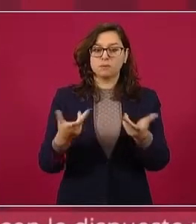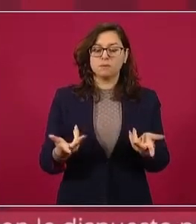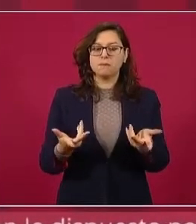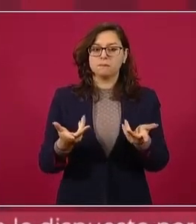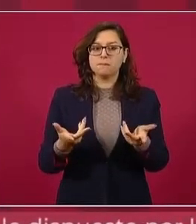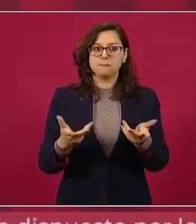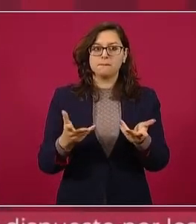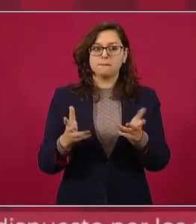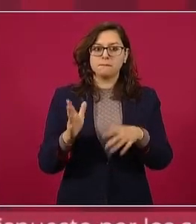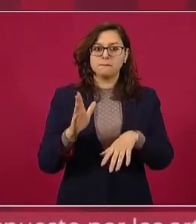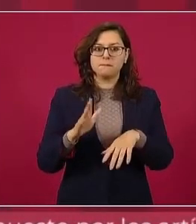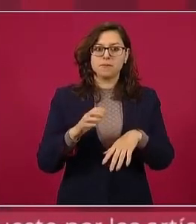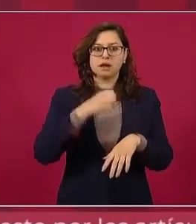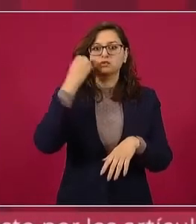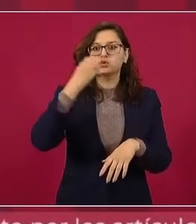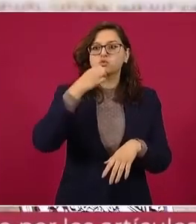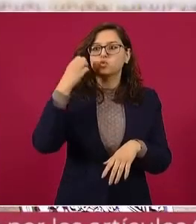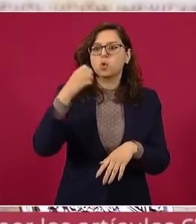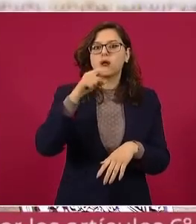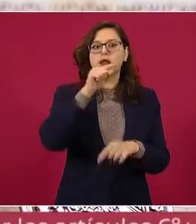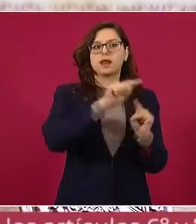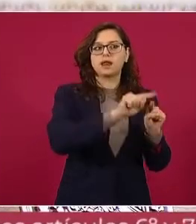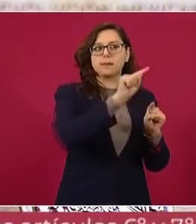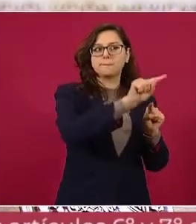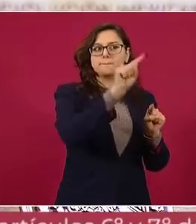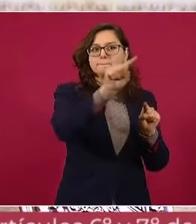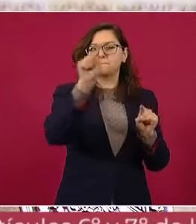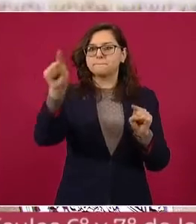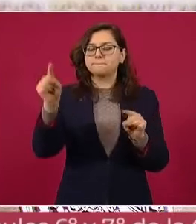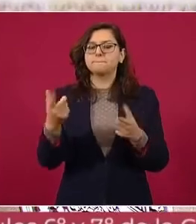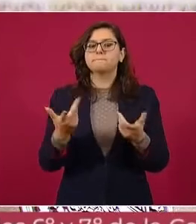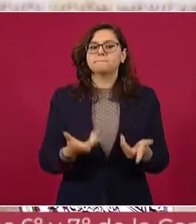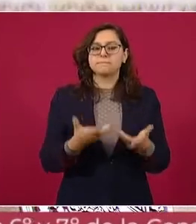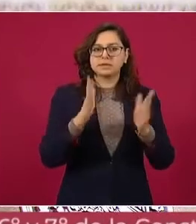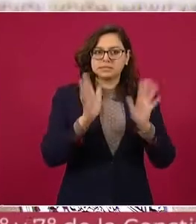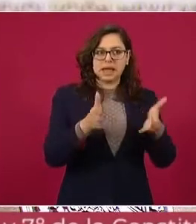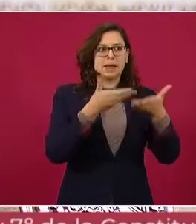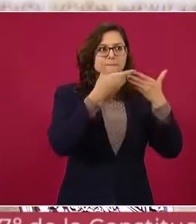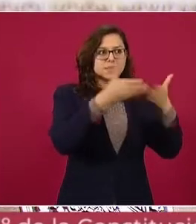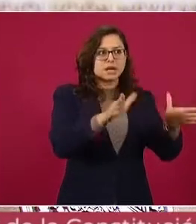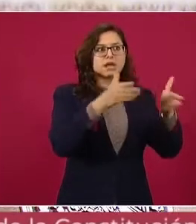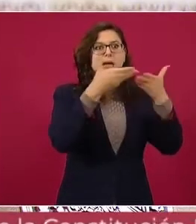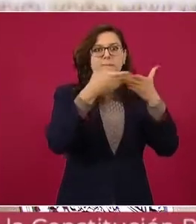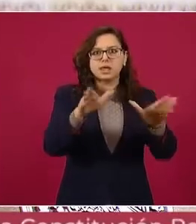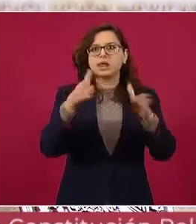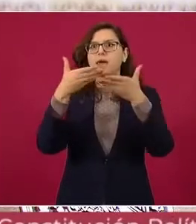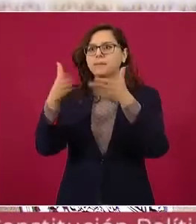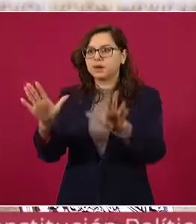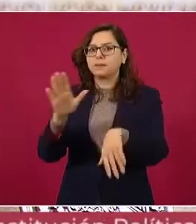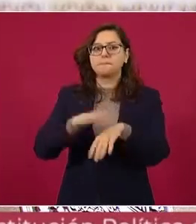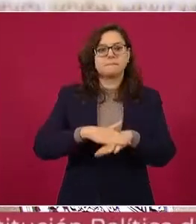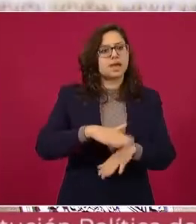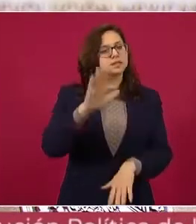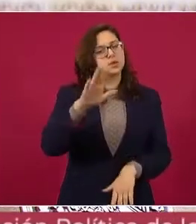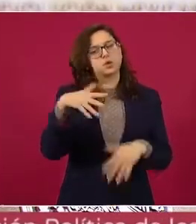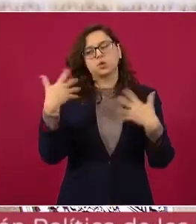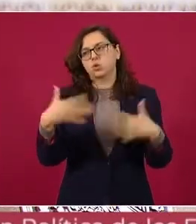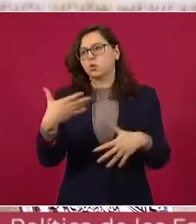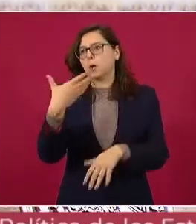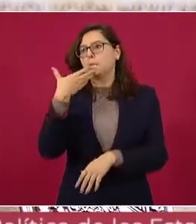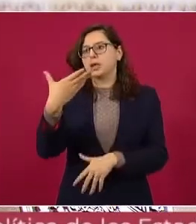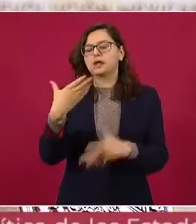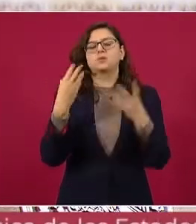más escuelas en el nivel básico, ya lo vimos. Muchas gracias a